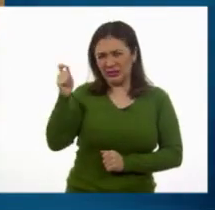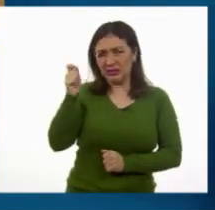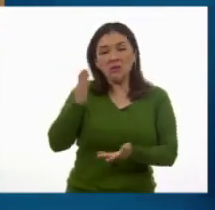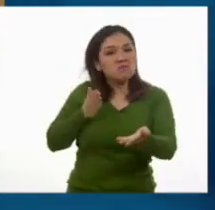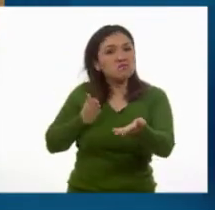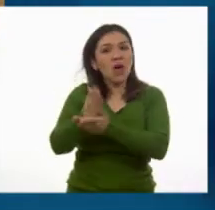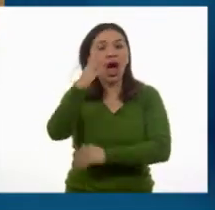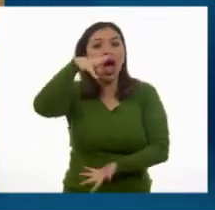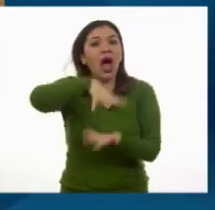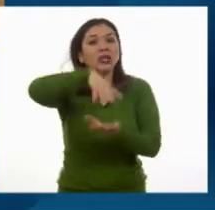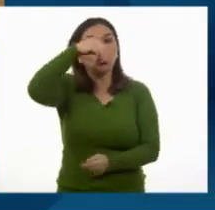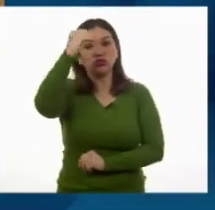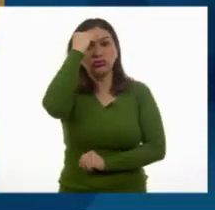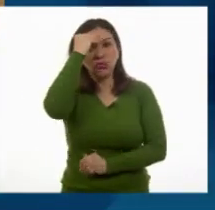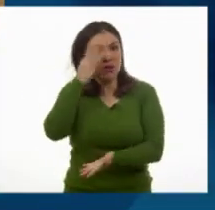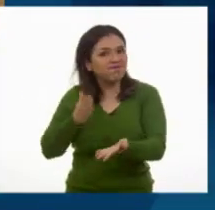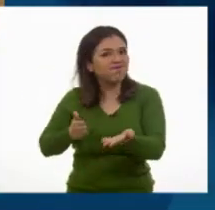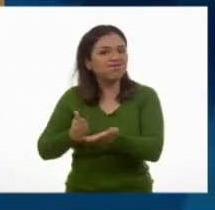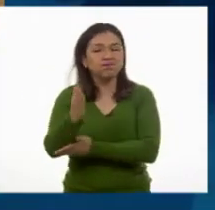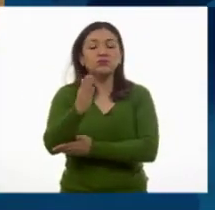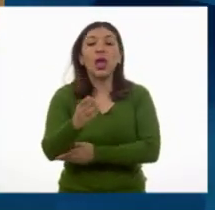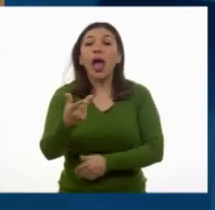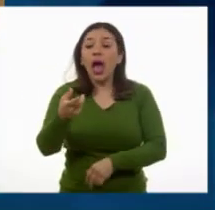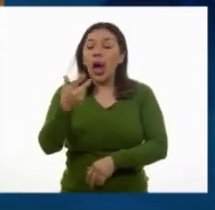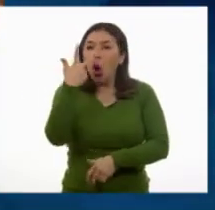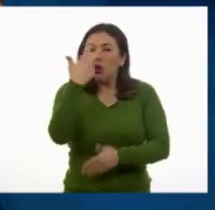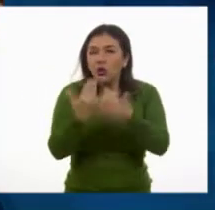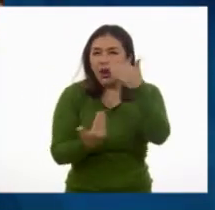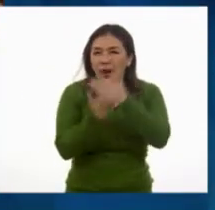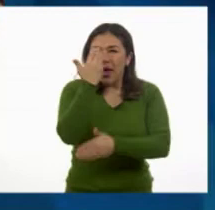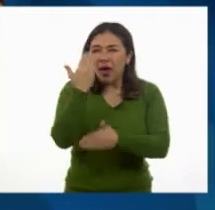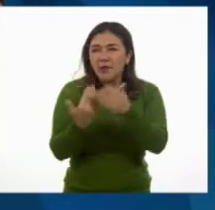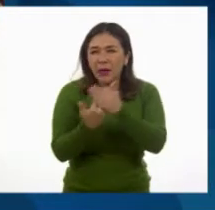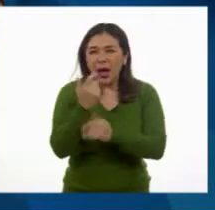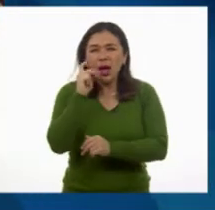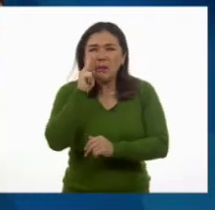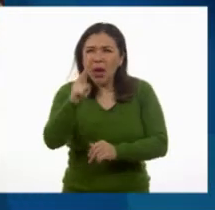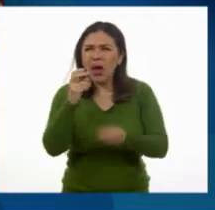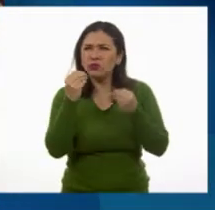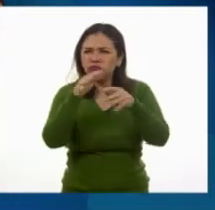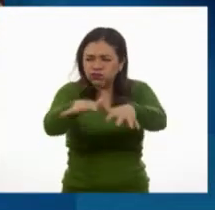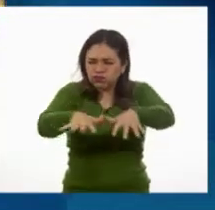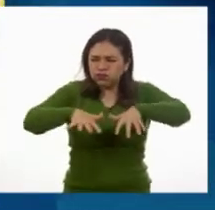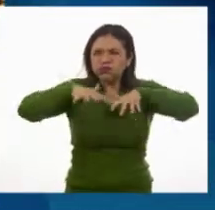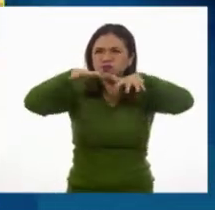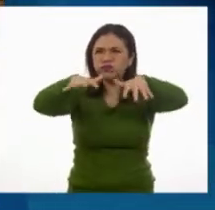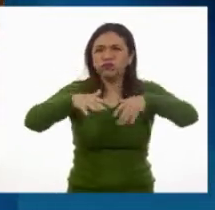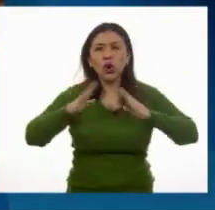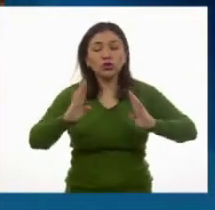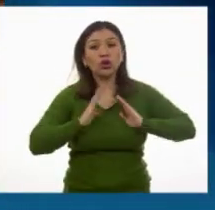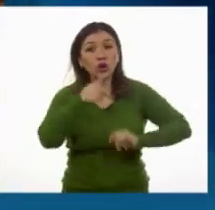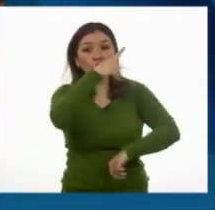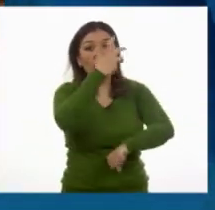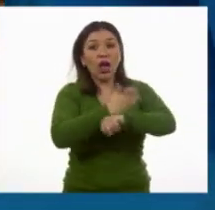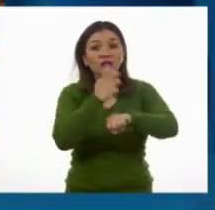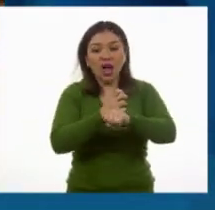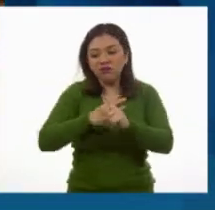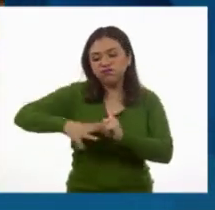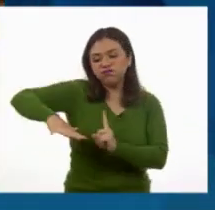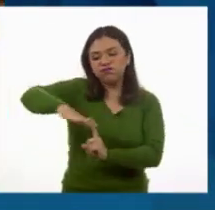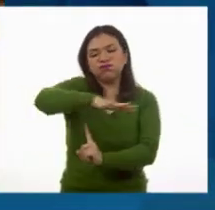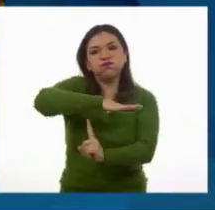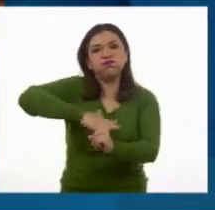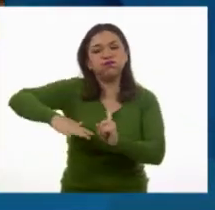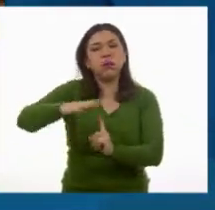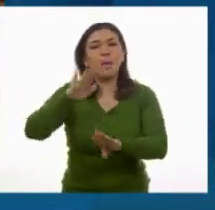castillo de Chapultepec. A las 8 de la mañana, columnas de soldados norteamericanos cercaron el cerro y dirigieron